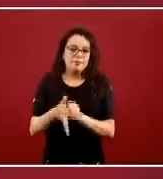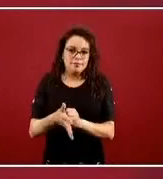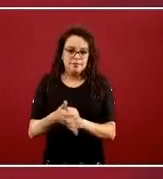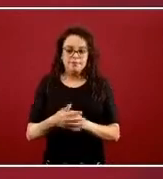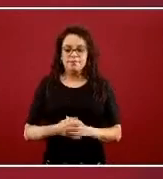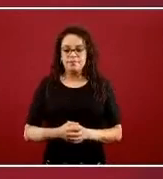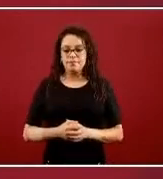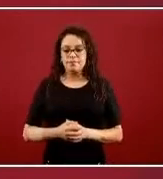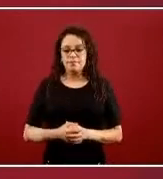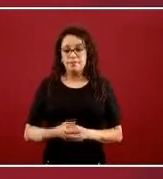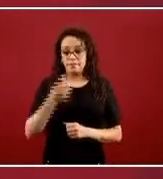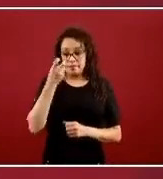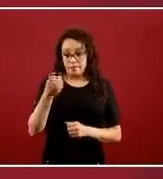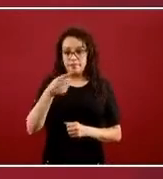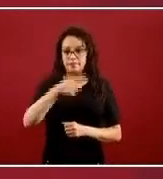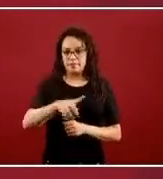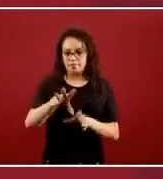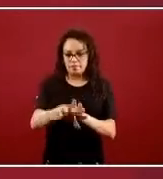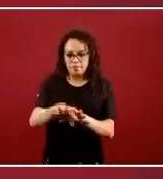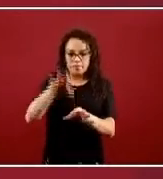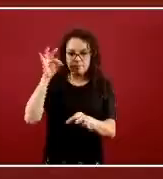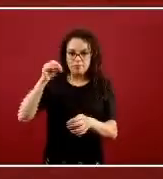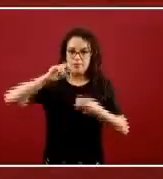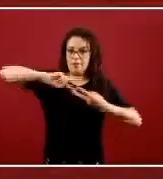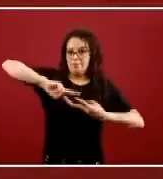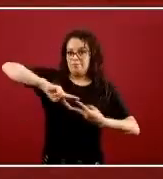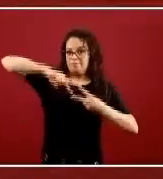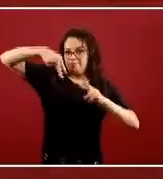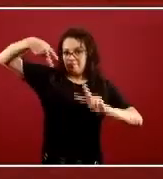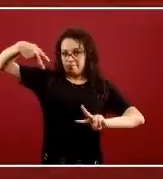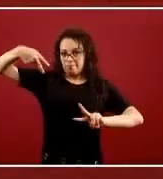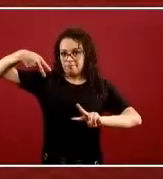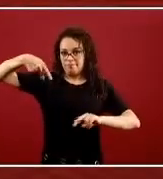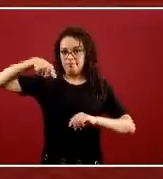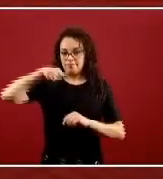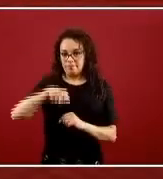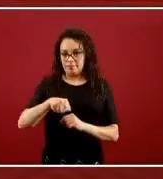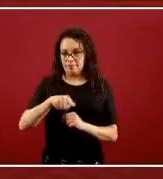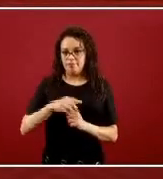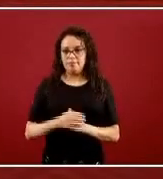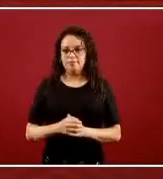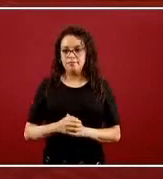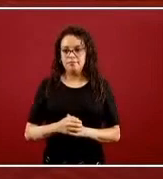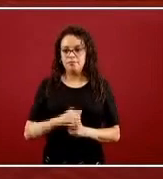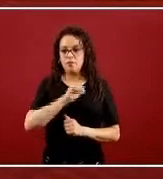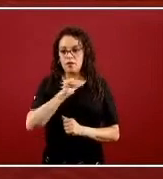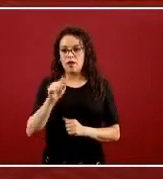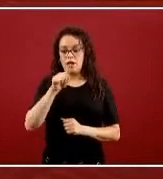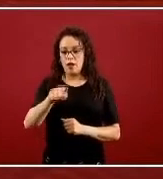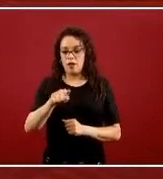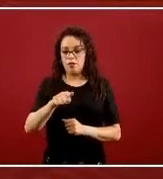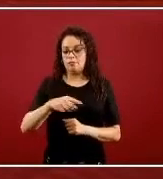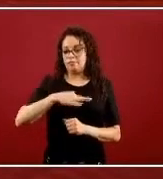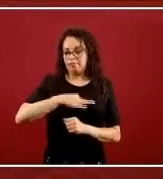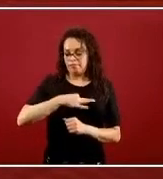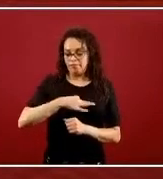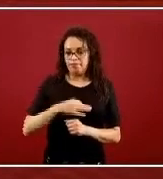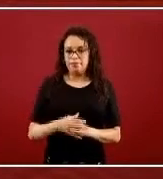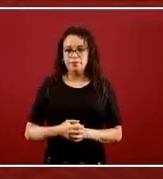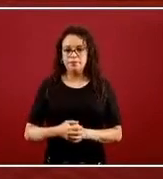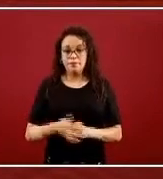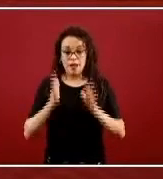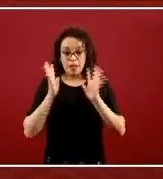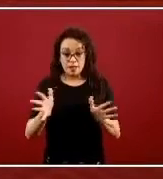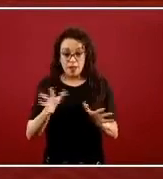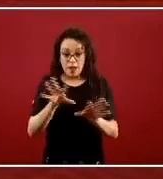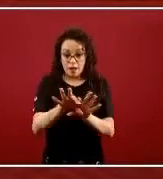el material genético del virus, ácido ribonucleico, y una vez extraído, por un proceso de